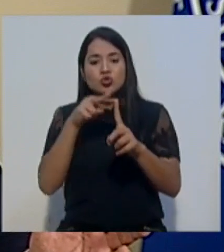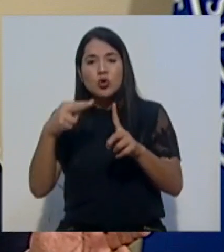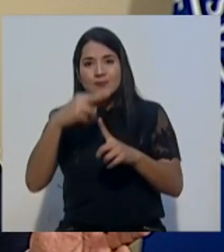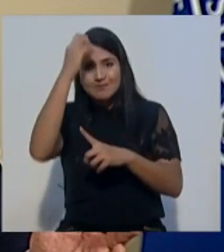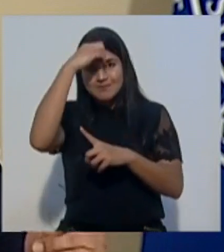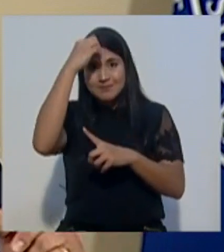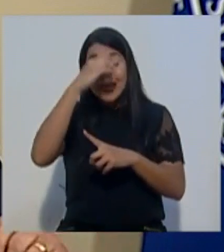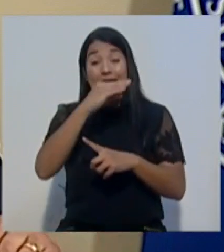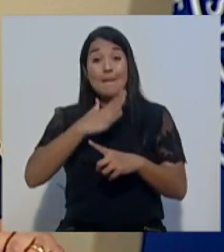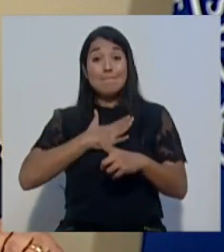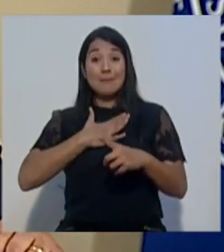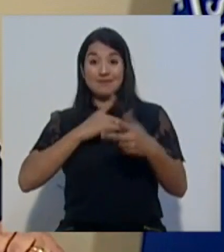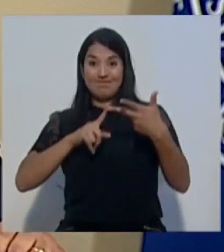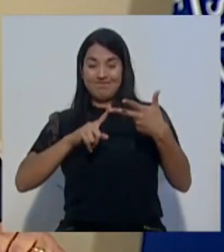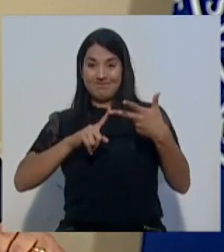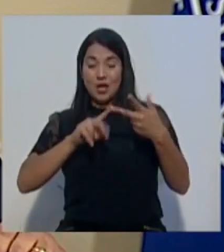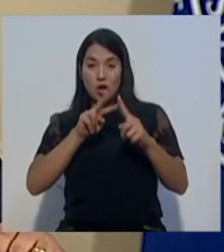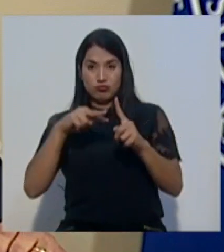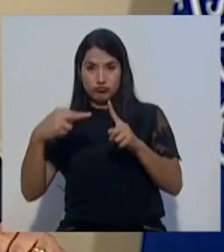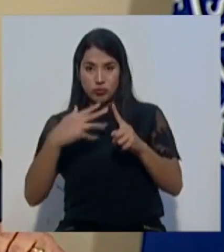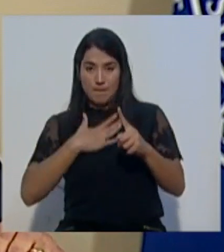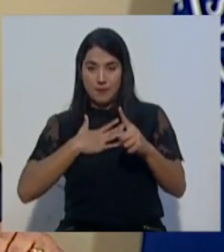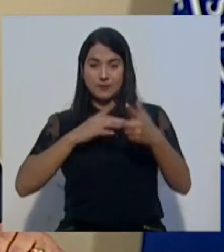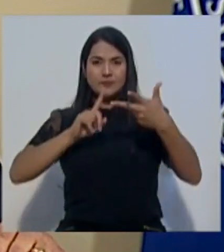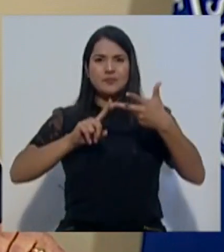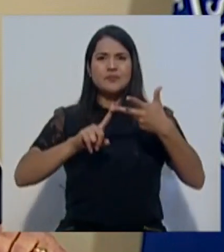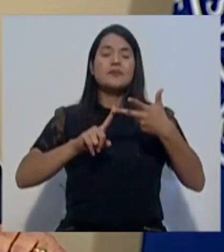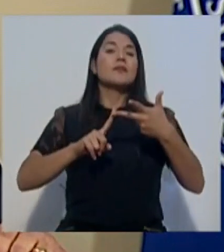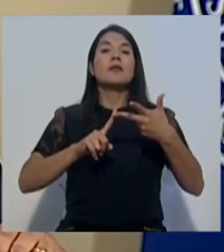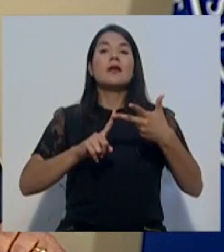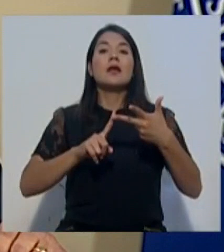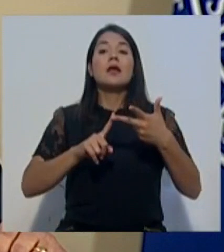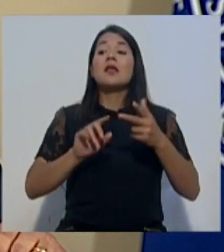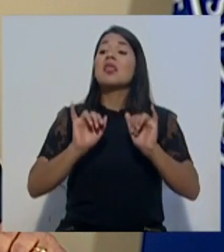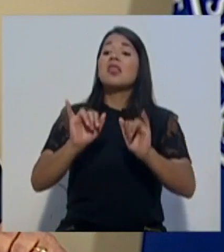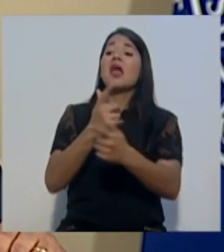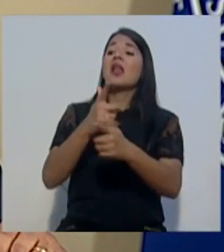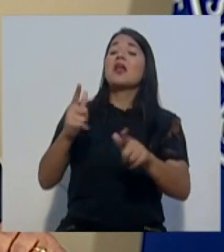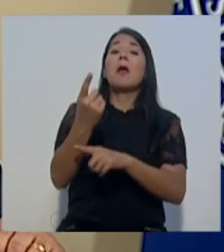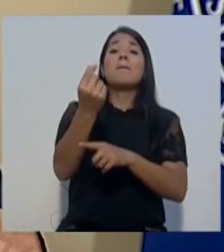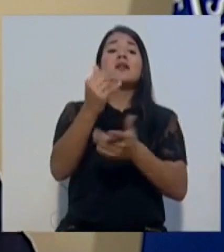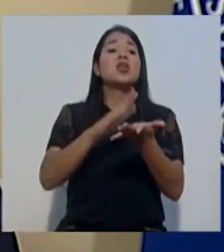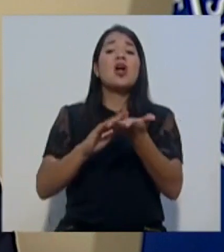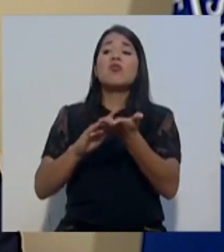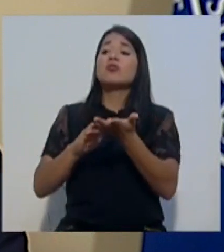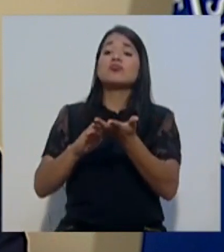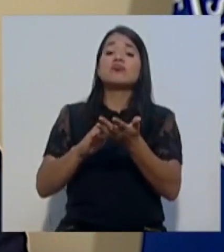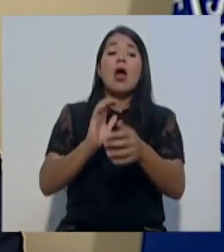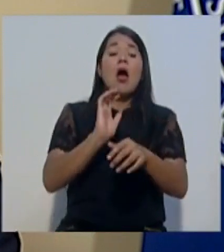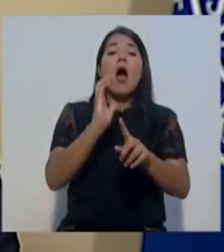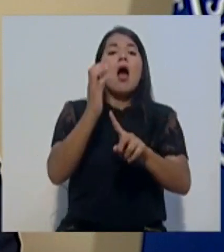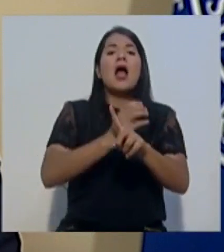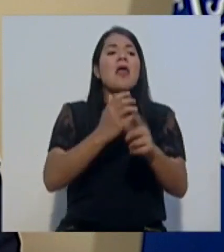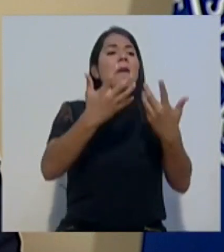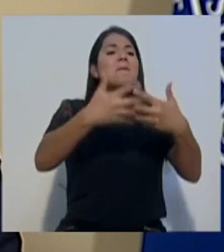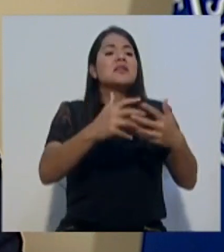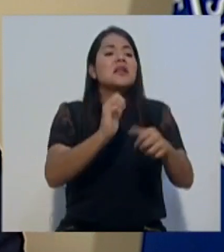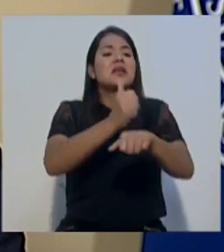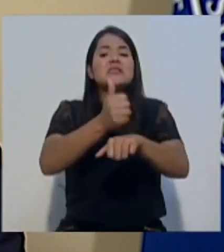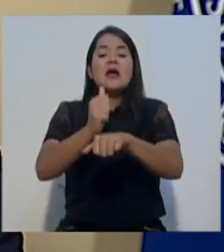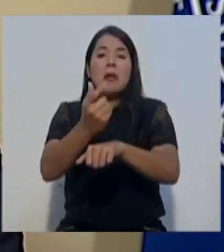mía, que es la tercera. Hay una posición que es liberalice el precio del arroz. Liberalice el precio del arroz sin